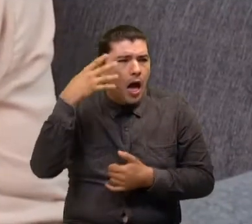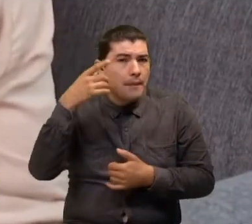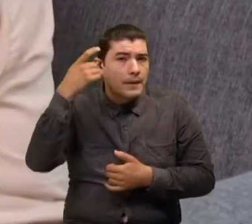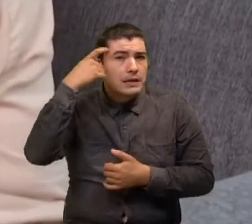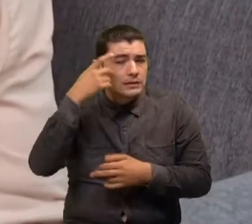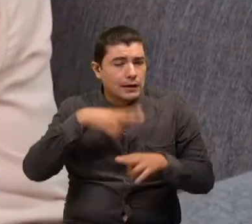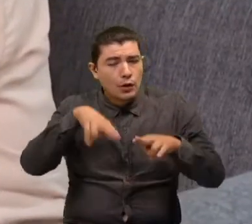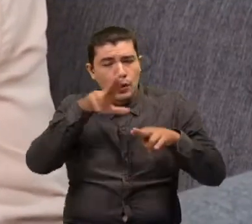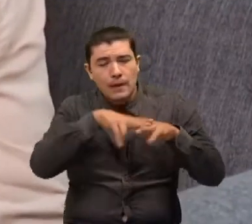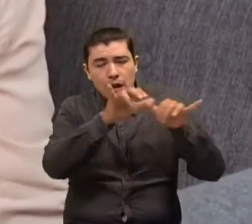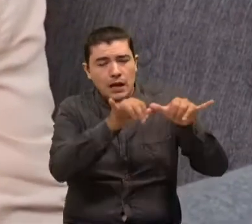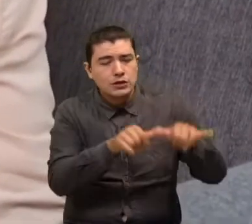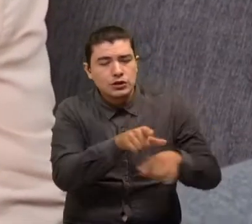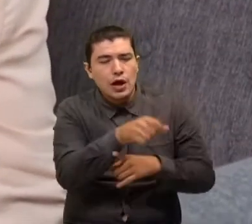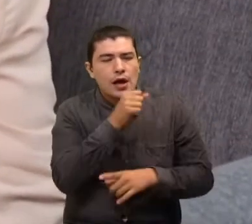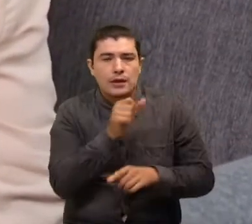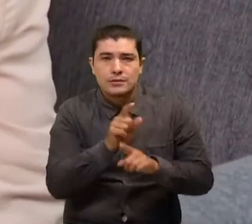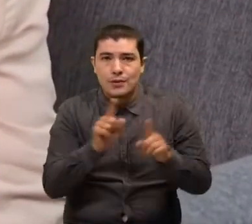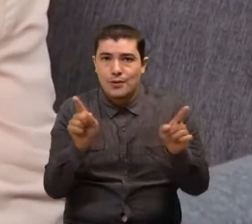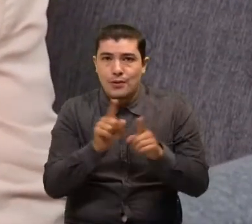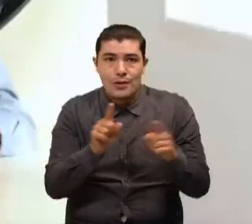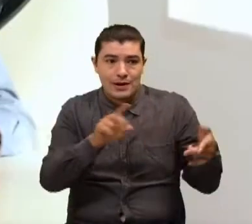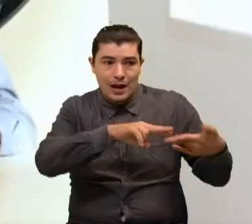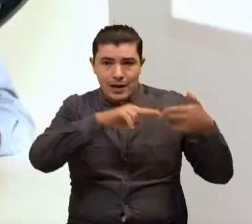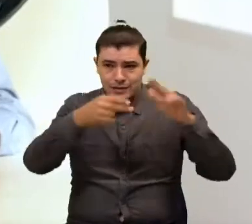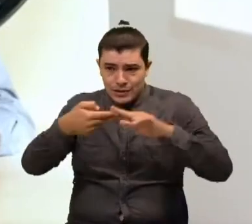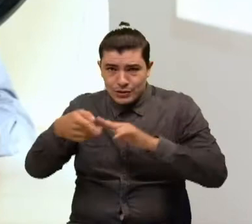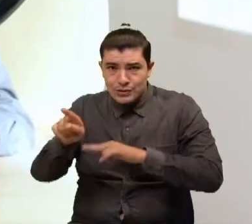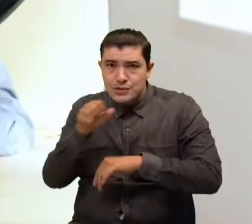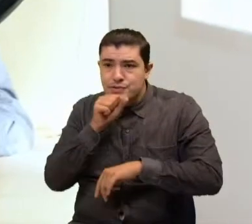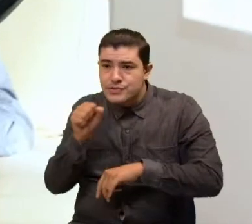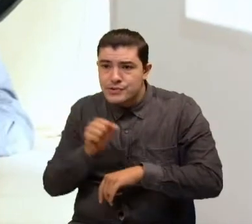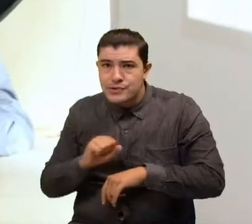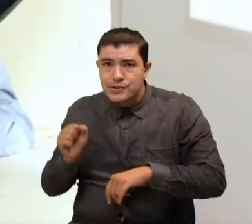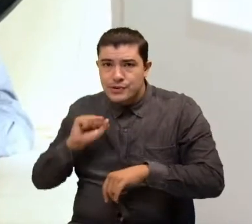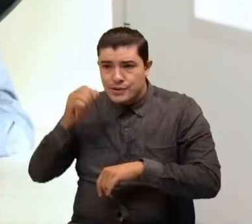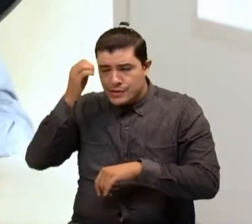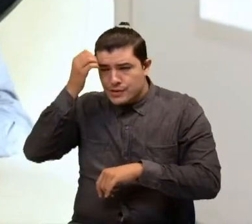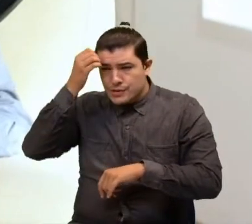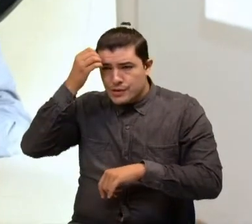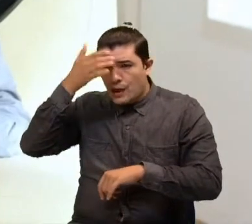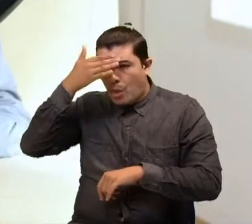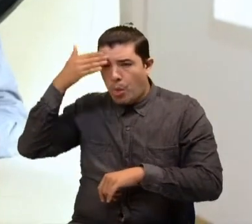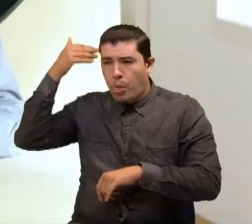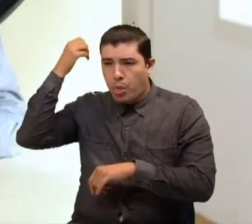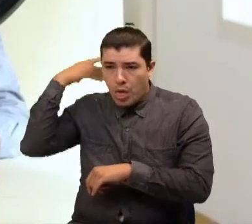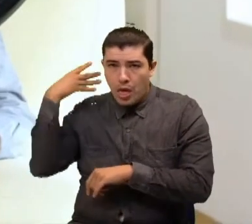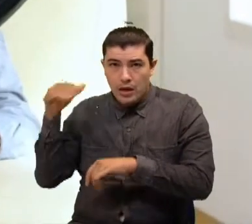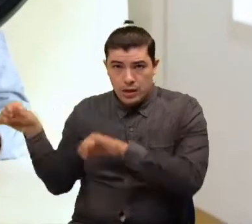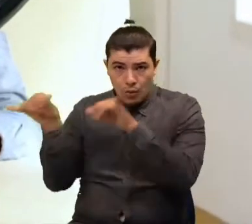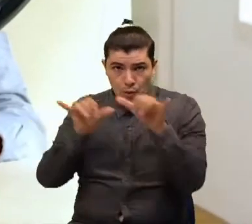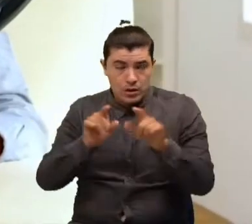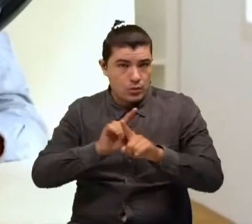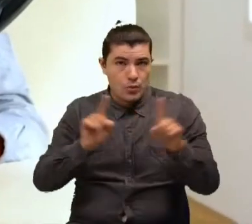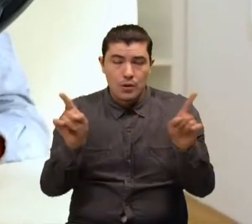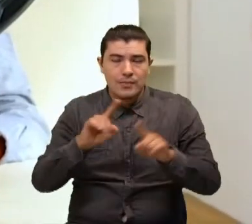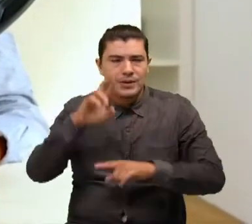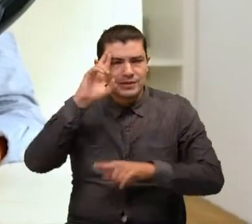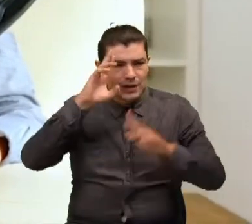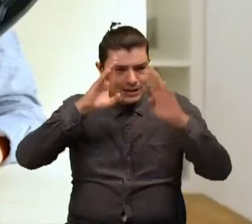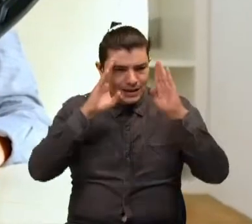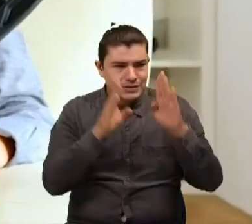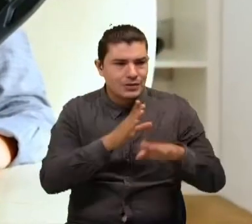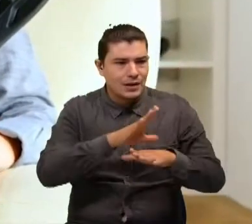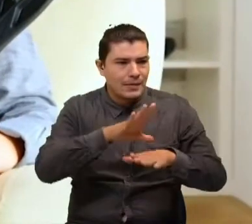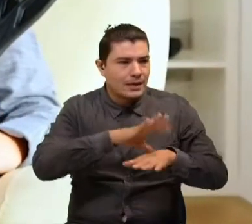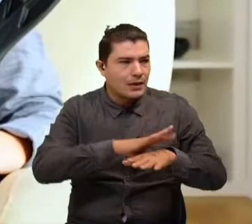del envejecimiento porque no se correlaciona con el envejecimiento exitoso. Entonces es muy importante buscar una atención médica temprana